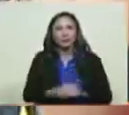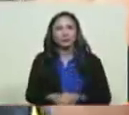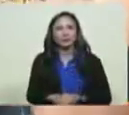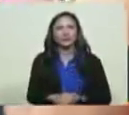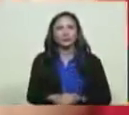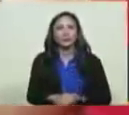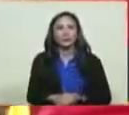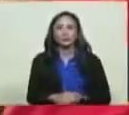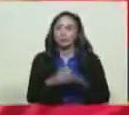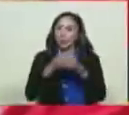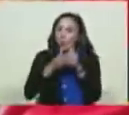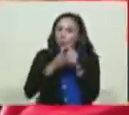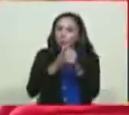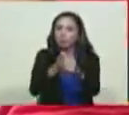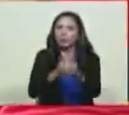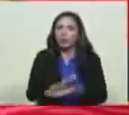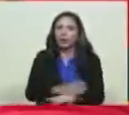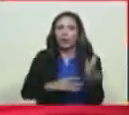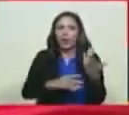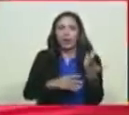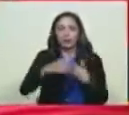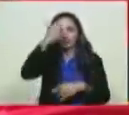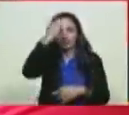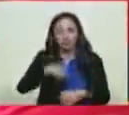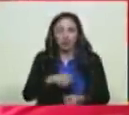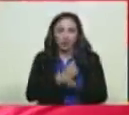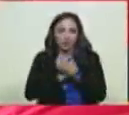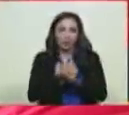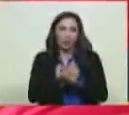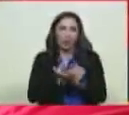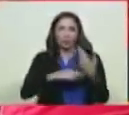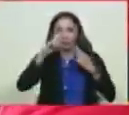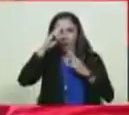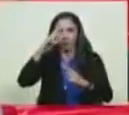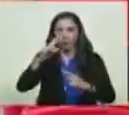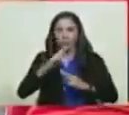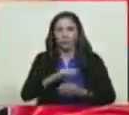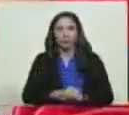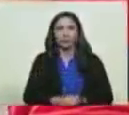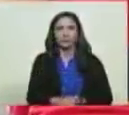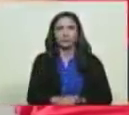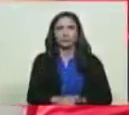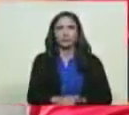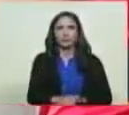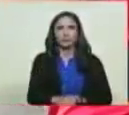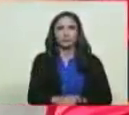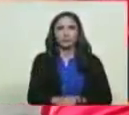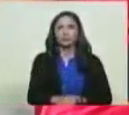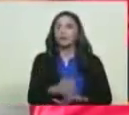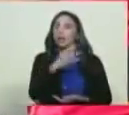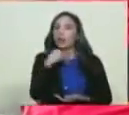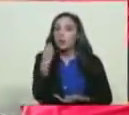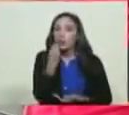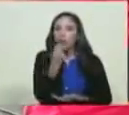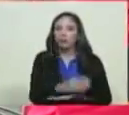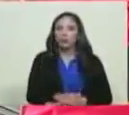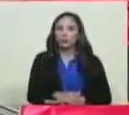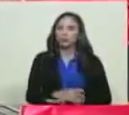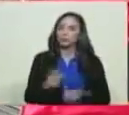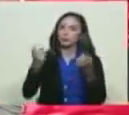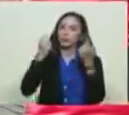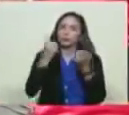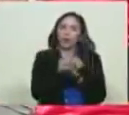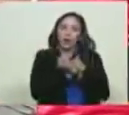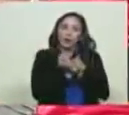por los caminos de dignidad de amor y de formación a una vuelta que se formó el